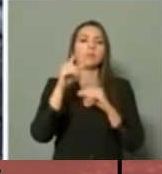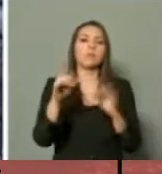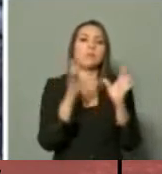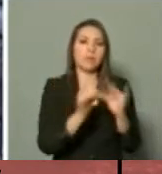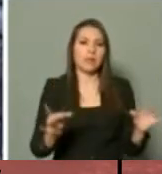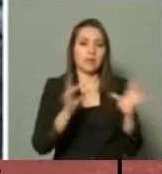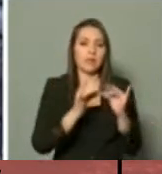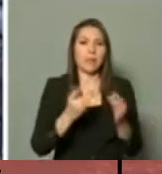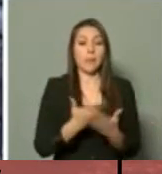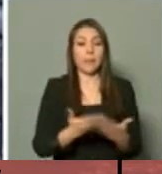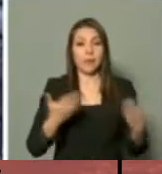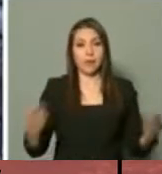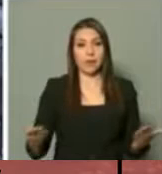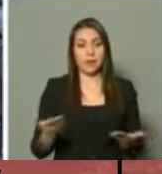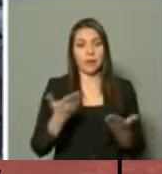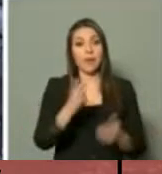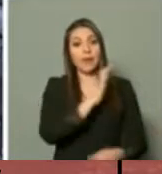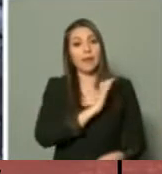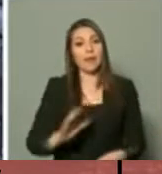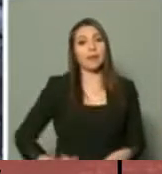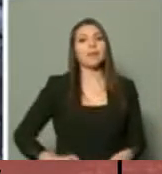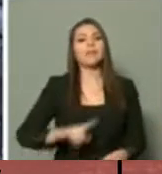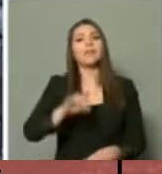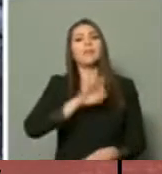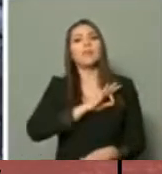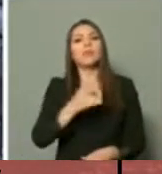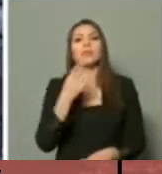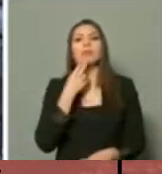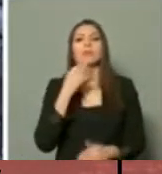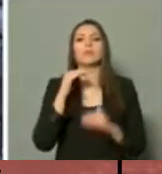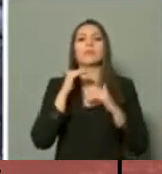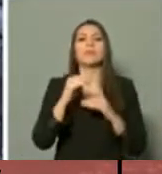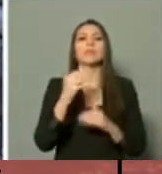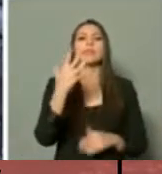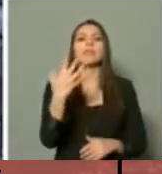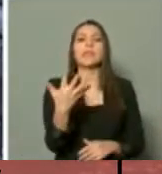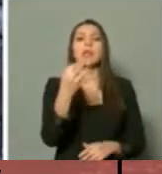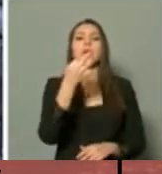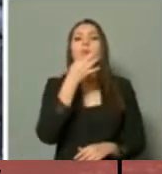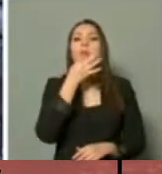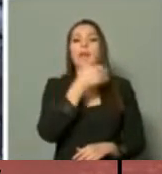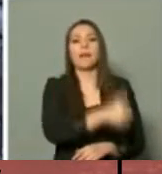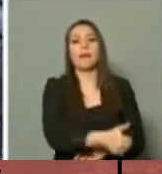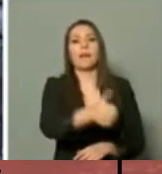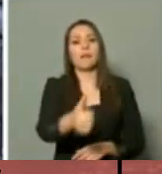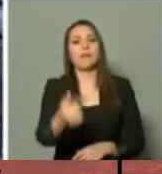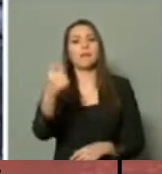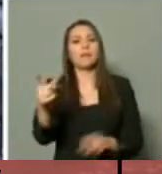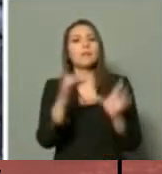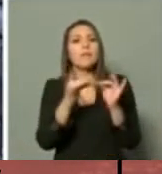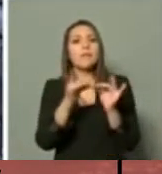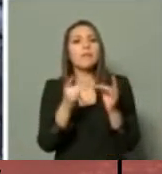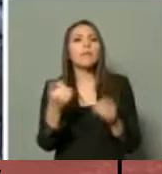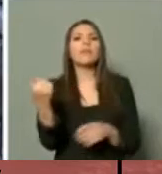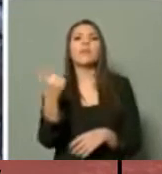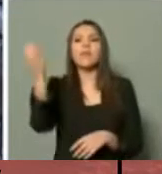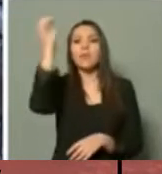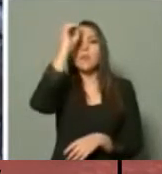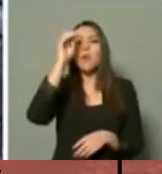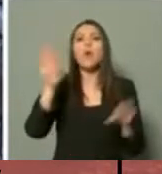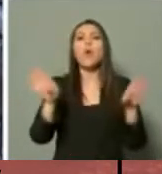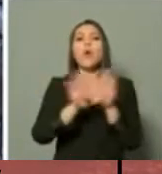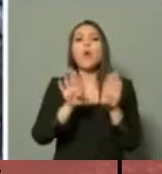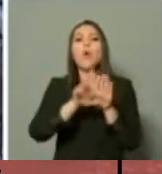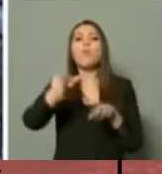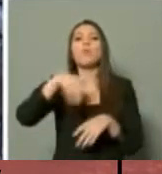ustedes, candidatas y candidatos, podrán utilizar hasta 5 minutos cada uno para decir cómo piensa lograr sus propuestas en